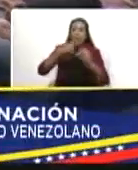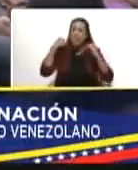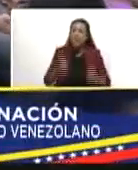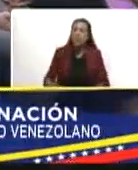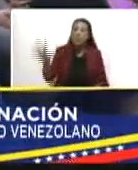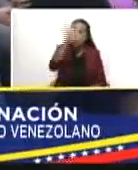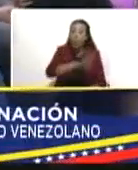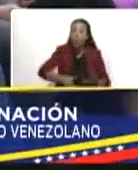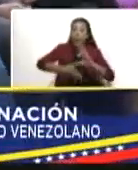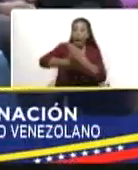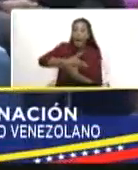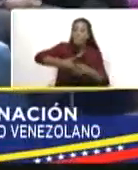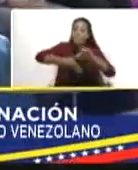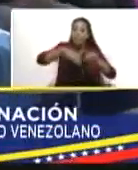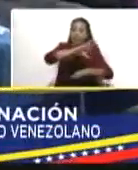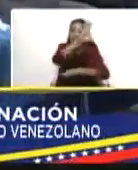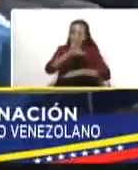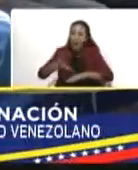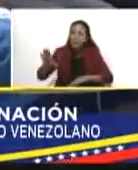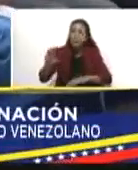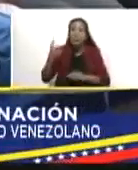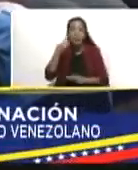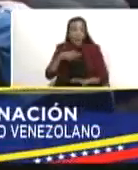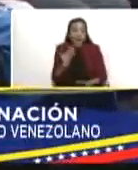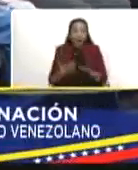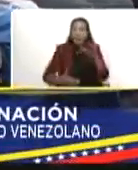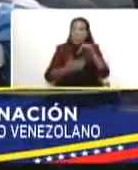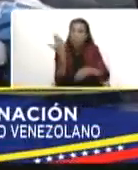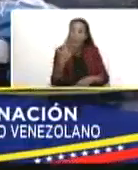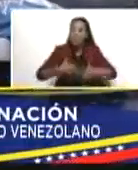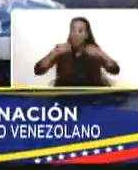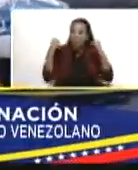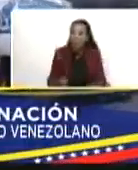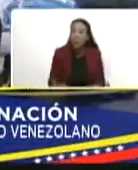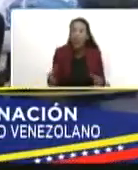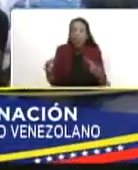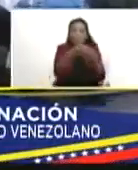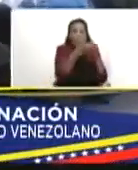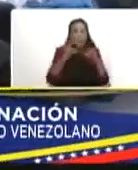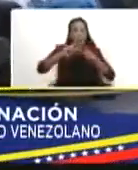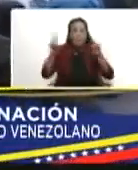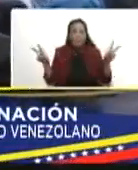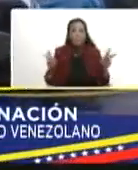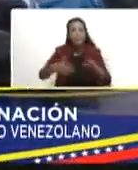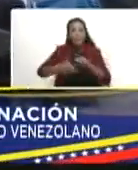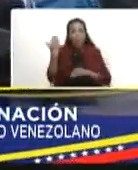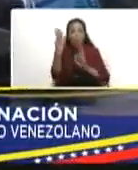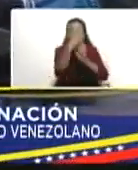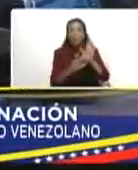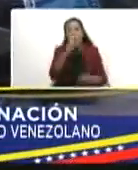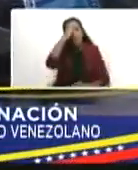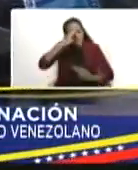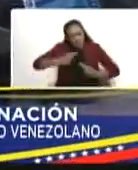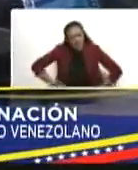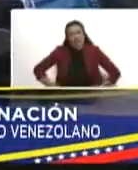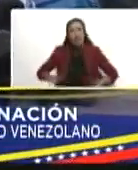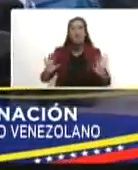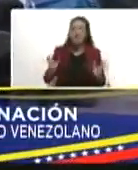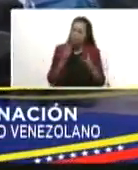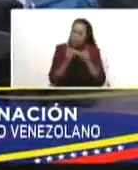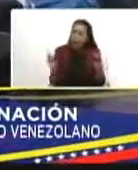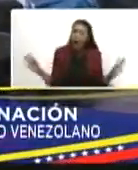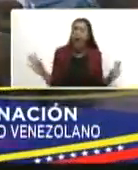seguros que hay en América Latina y el Caribe y es por el modelo de seguridad de cuadrantes de paz modelo humanista modelo